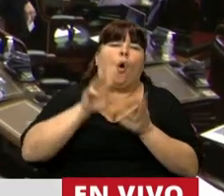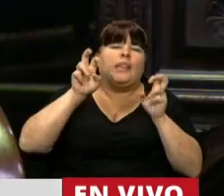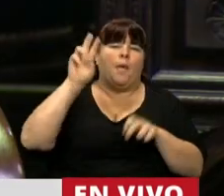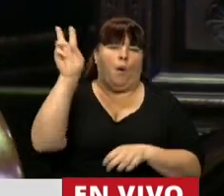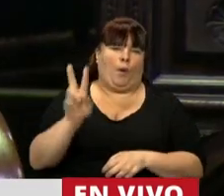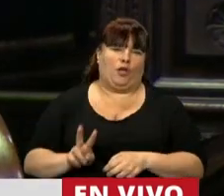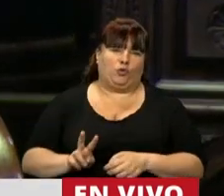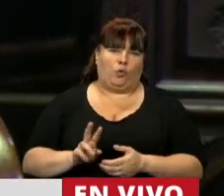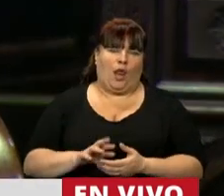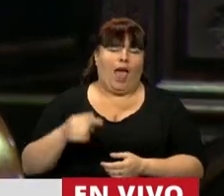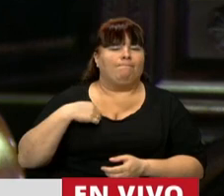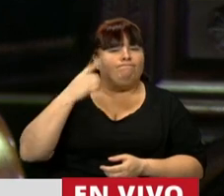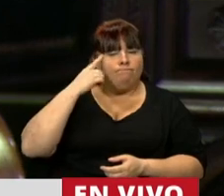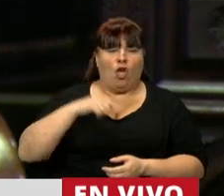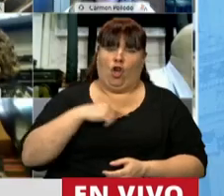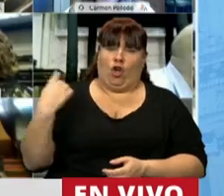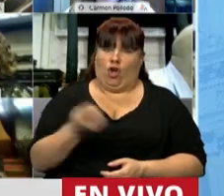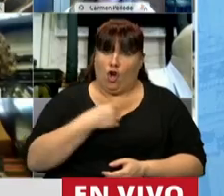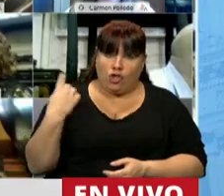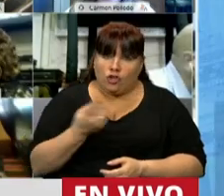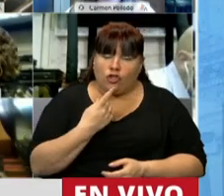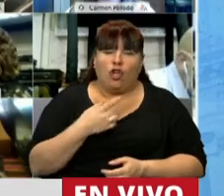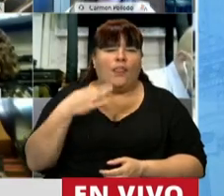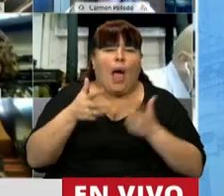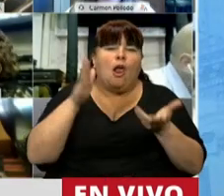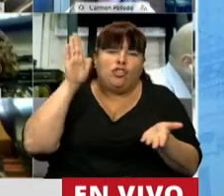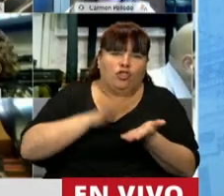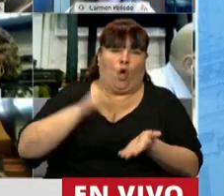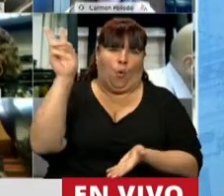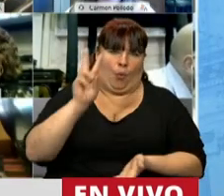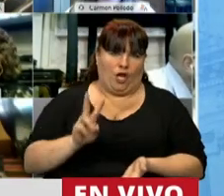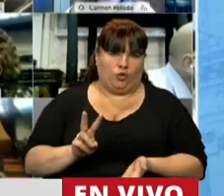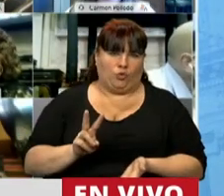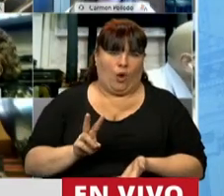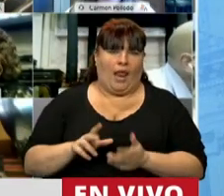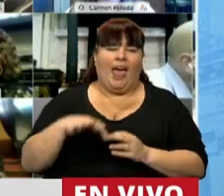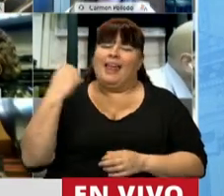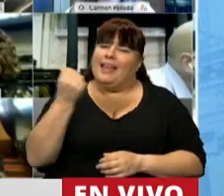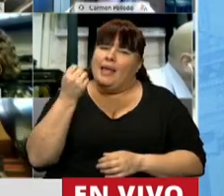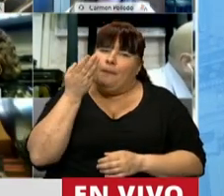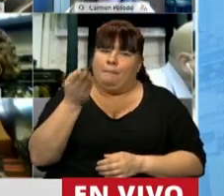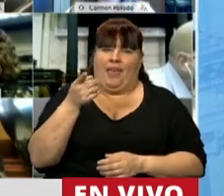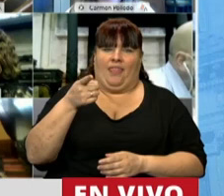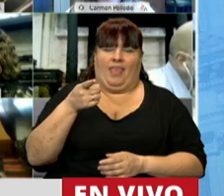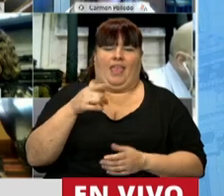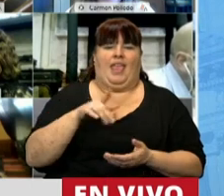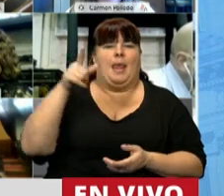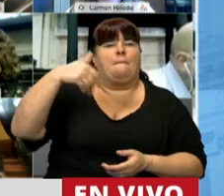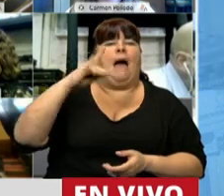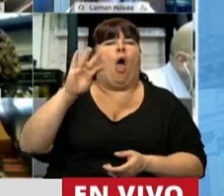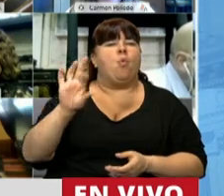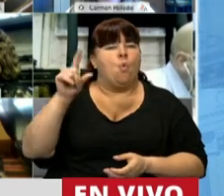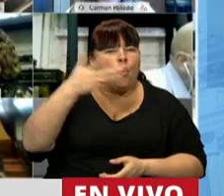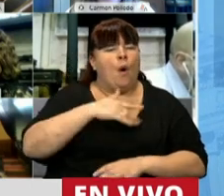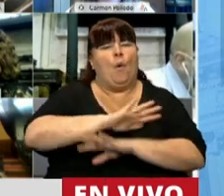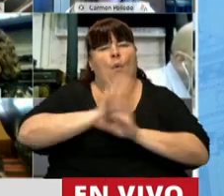Venezuela. Yo creo que nosotros tenemos que hablar de Venezuela. Debemos instar al régimen de Maduro para